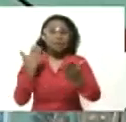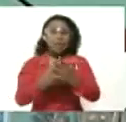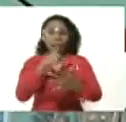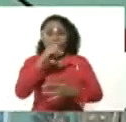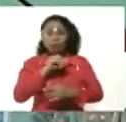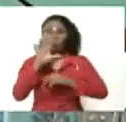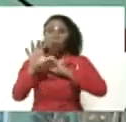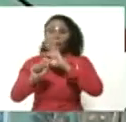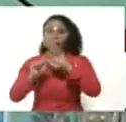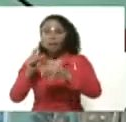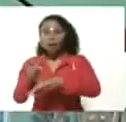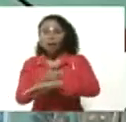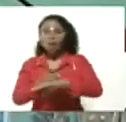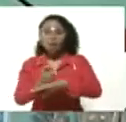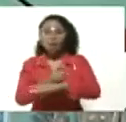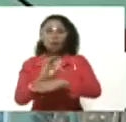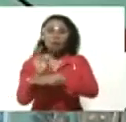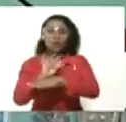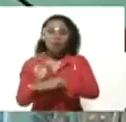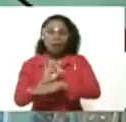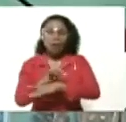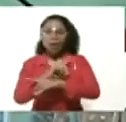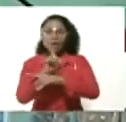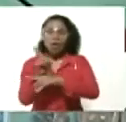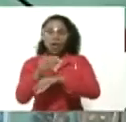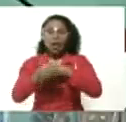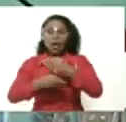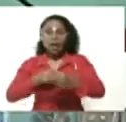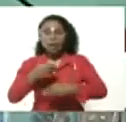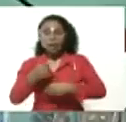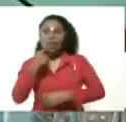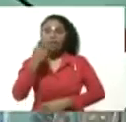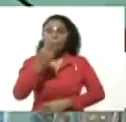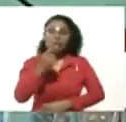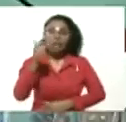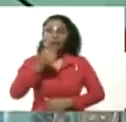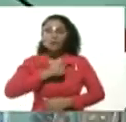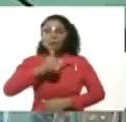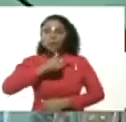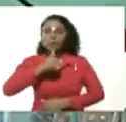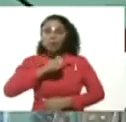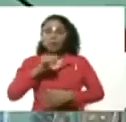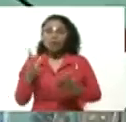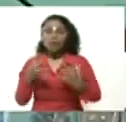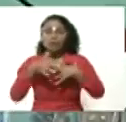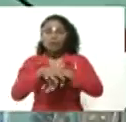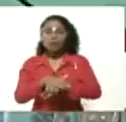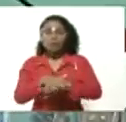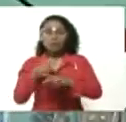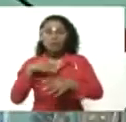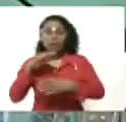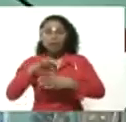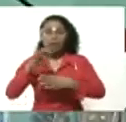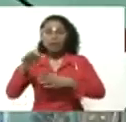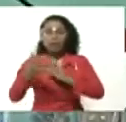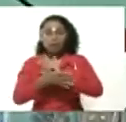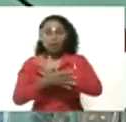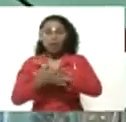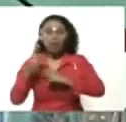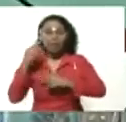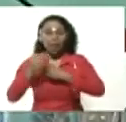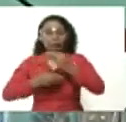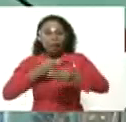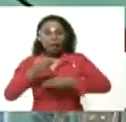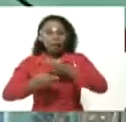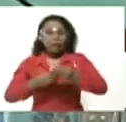comprando gobiernos y funcionarios, son los que han, como decía, sostenido el integrismo islámico, los que han apoyado golpes de Estado o los que, hemos visto